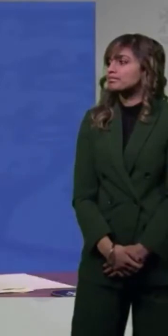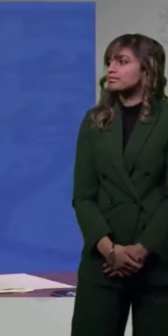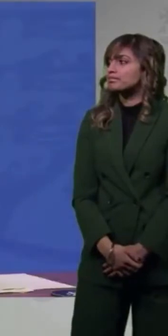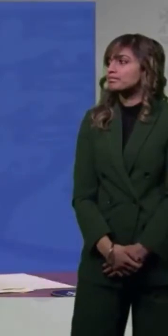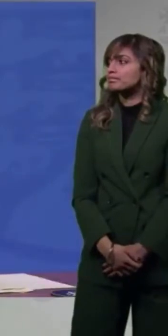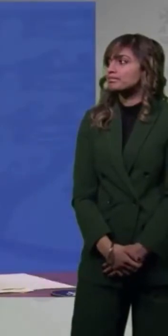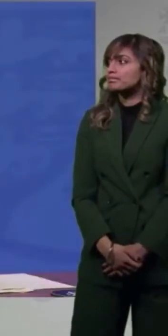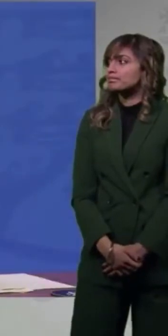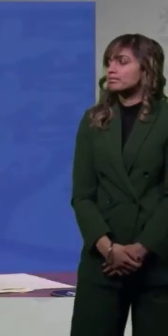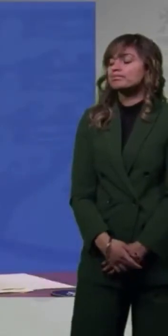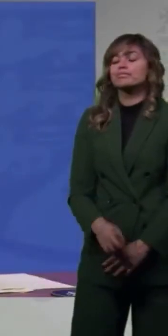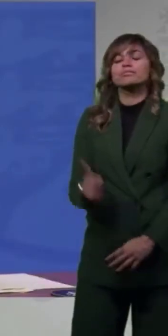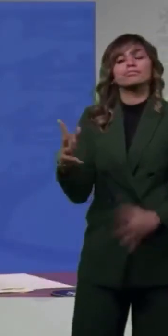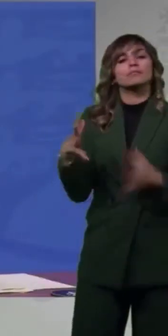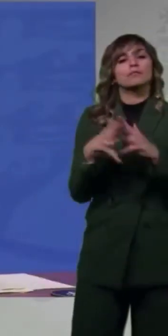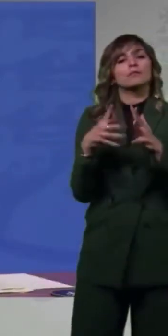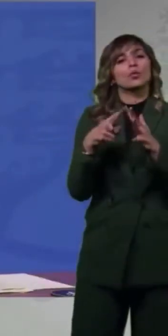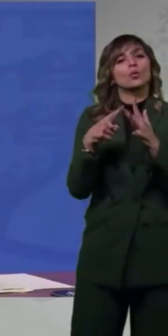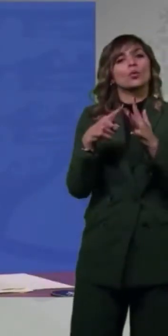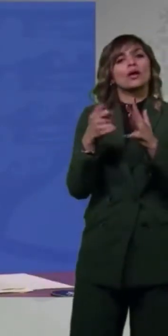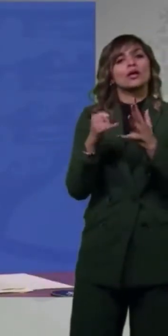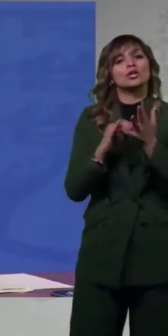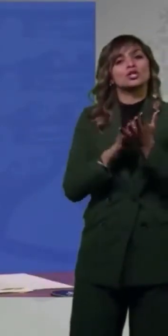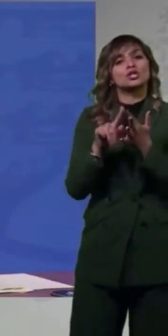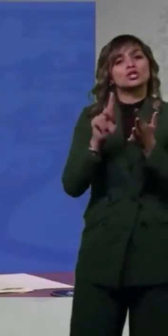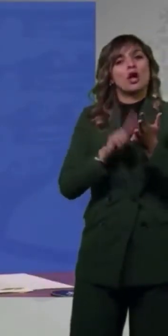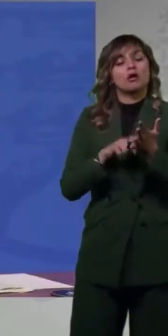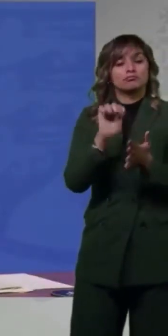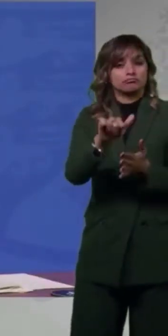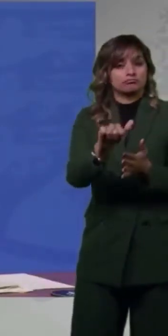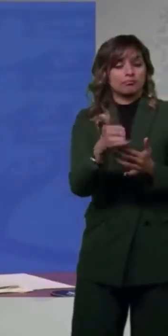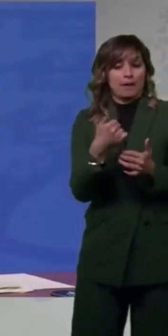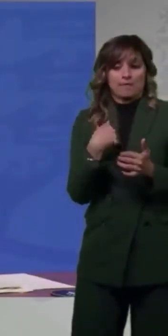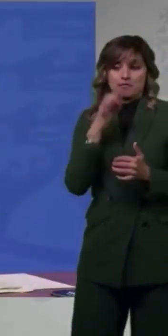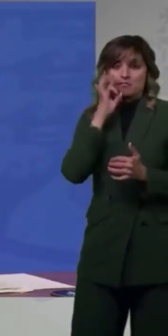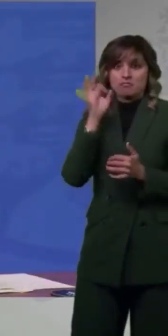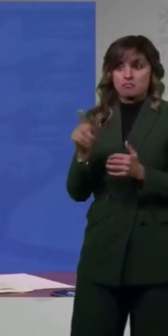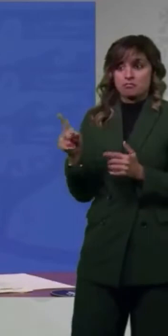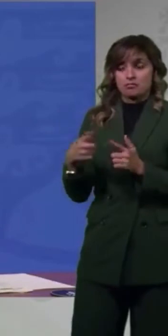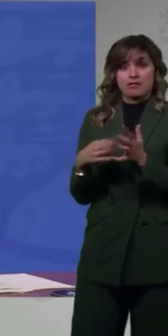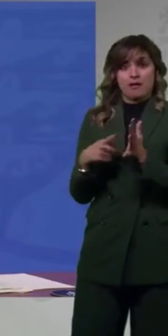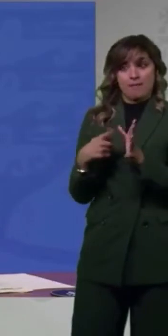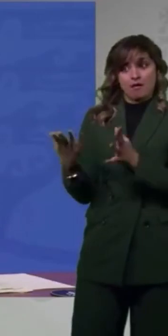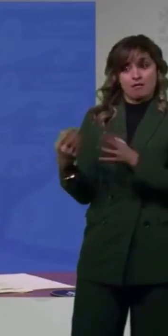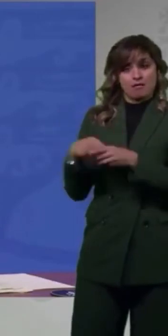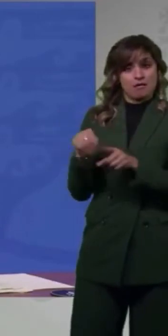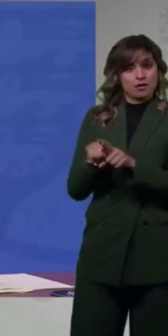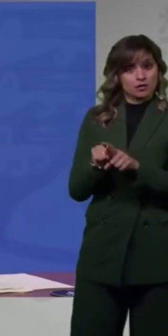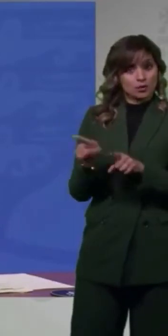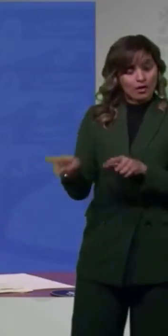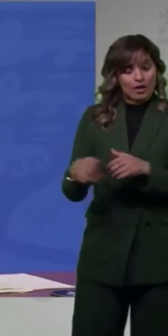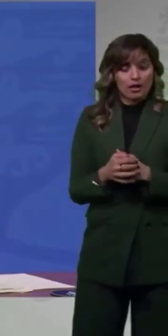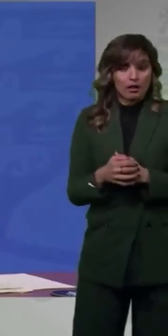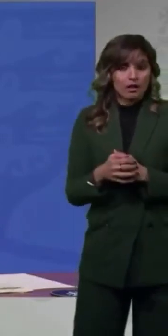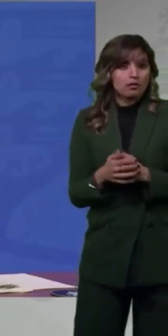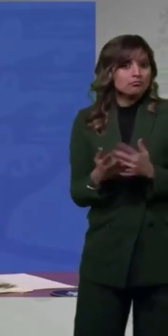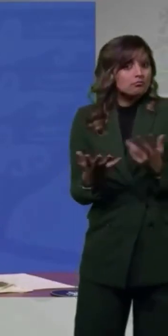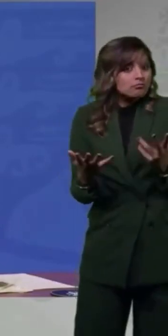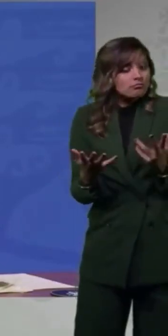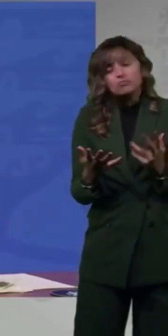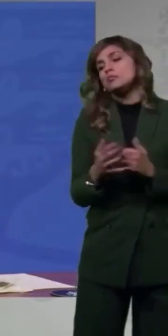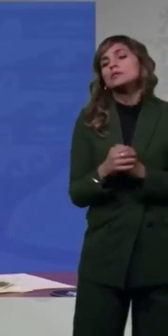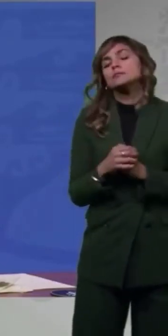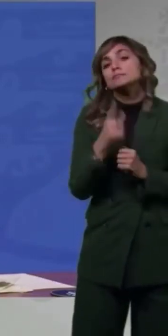elegibles lo antes posible gran bretaña está utilizando principalmente las inyecciones de facer bayón test y modernas